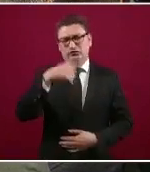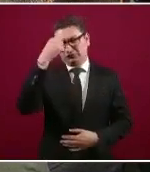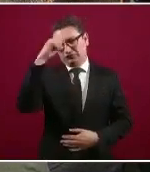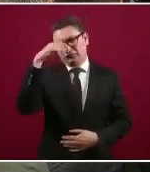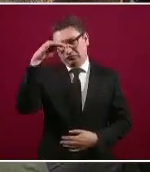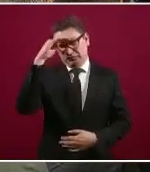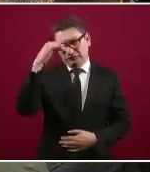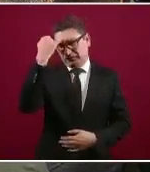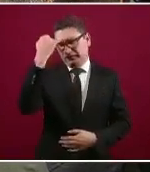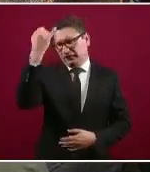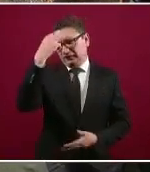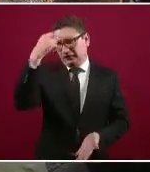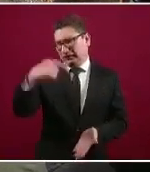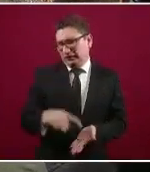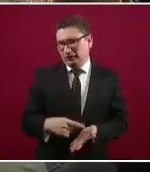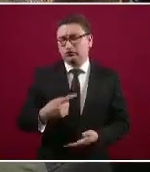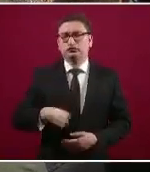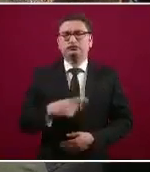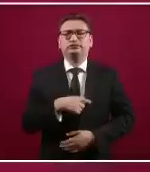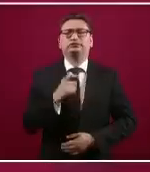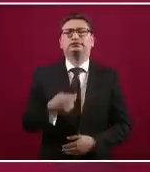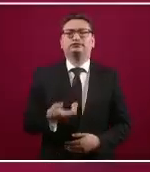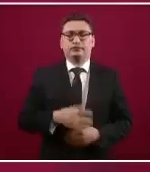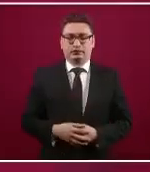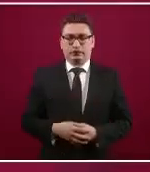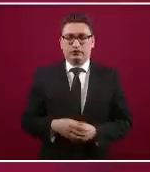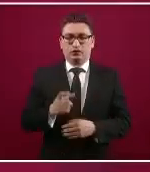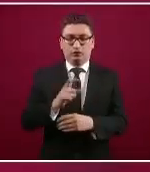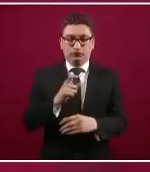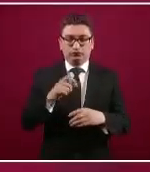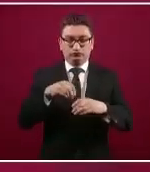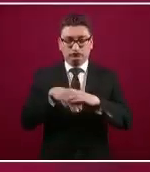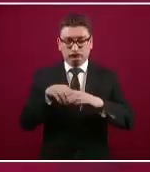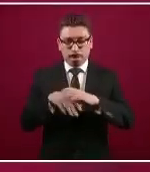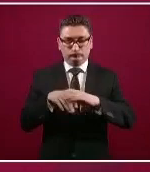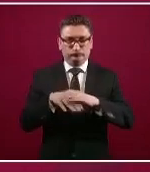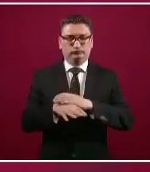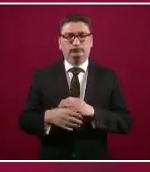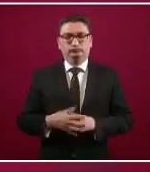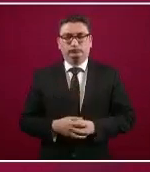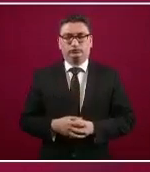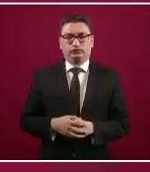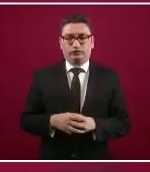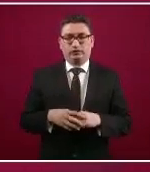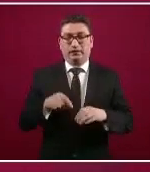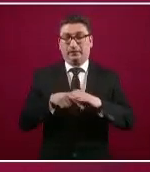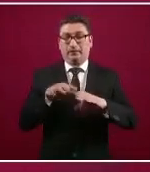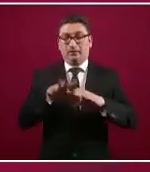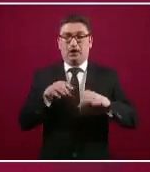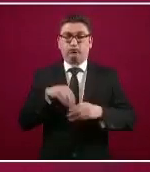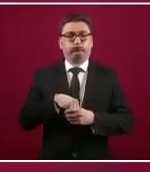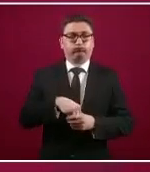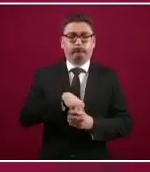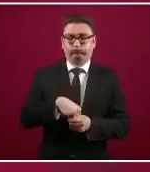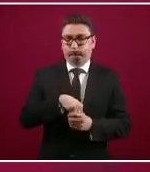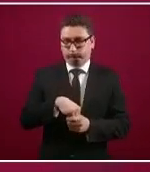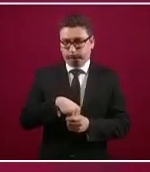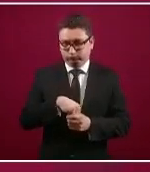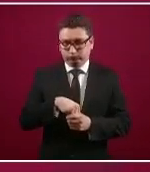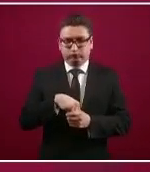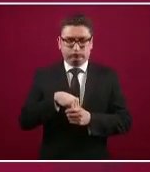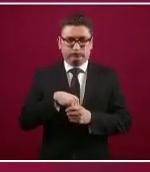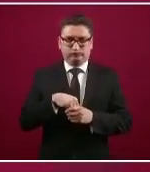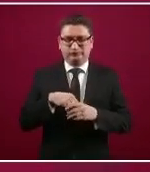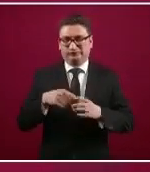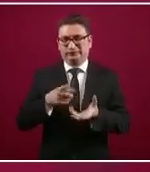Volkswagen. Esa teoría decía es que ya alguien está un Volkswagen atorado adentro, ya se bajó y no estaba adentro, estaba